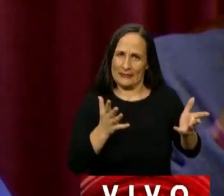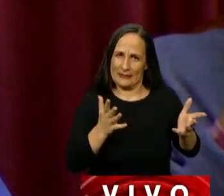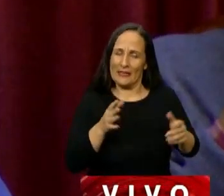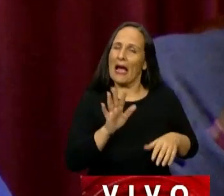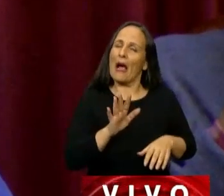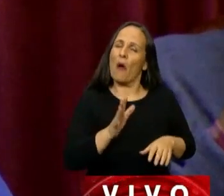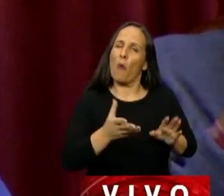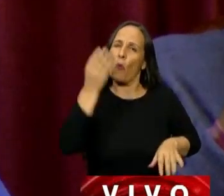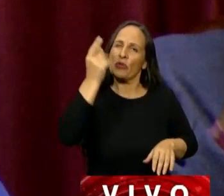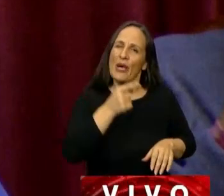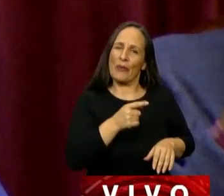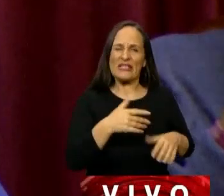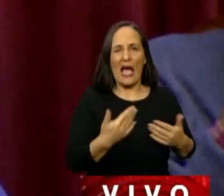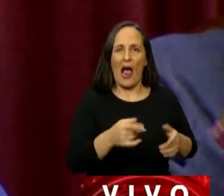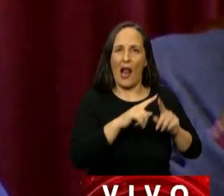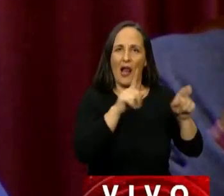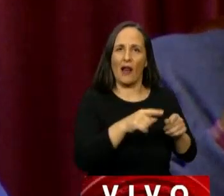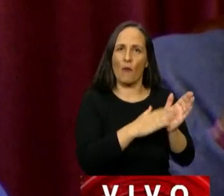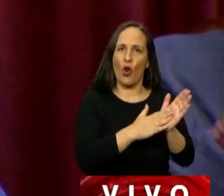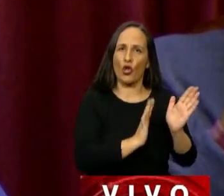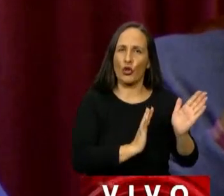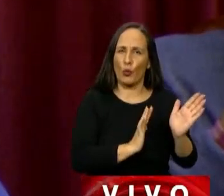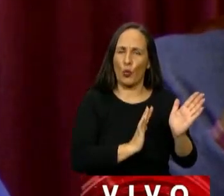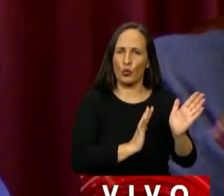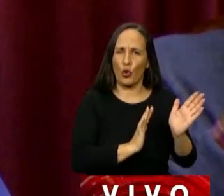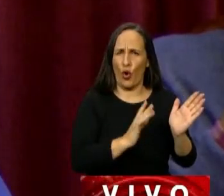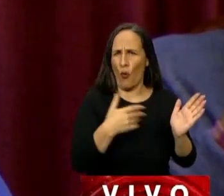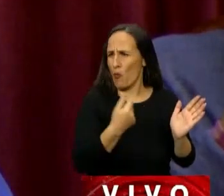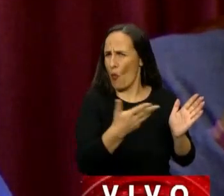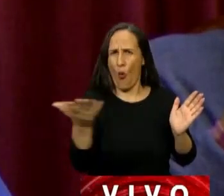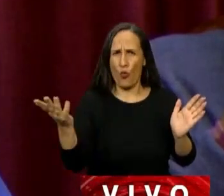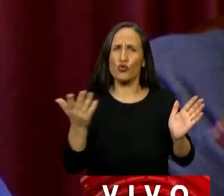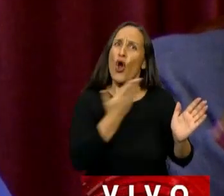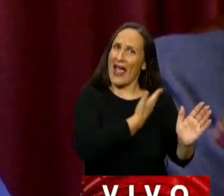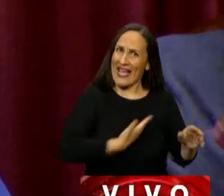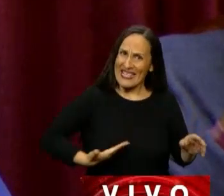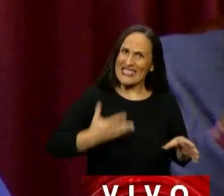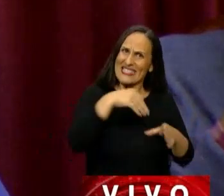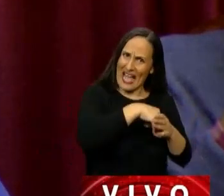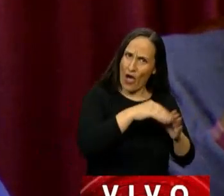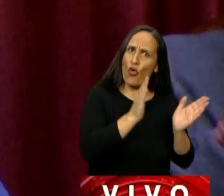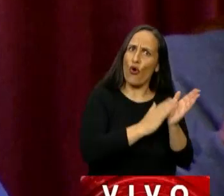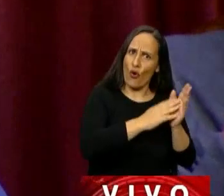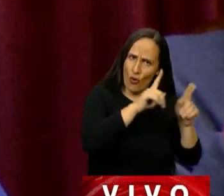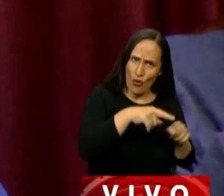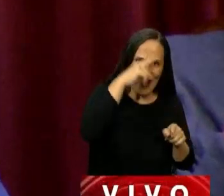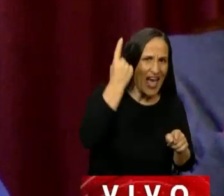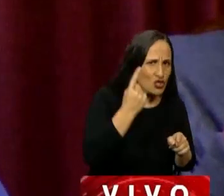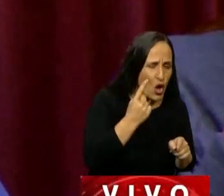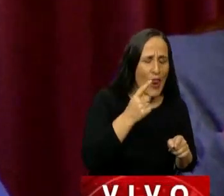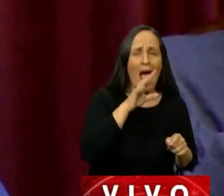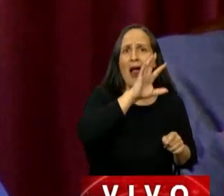se utiliza y se ha generalizado, tanto en el Estado, sea a nivel